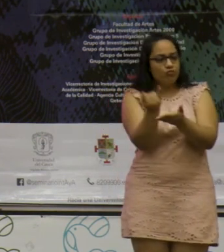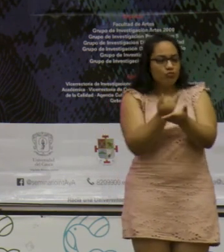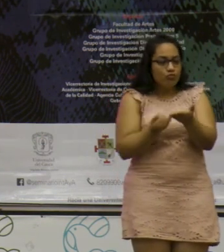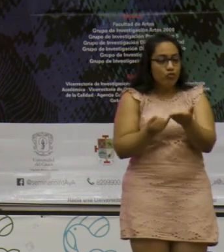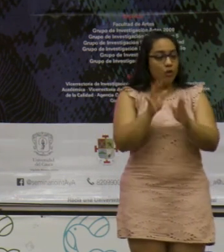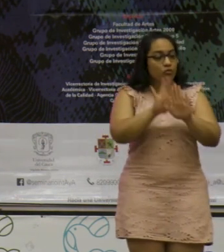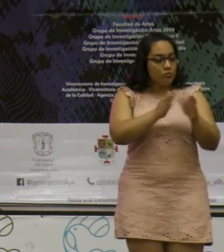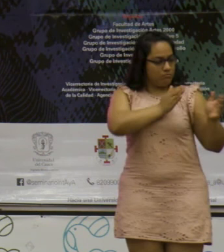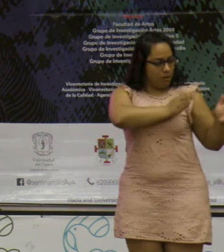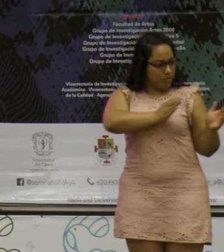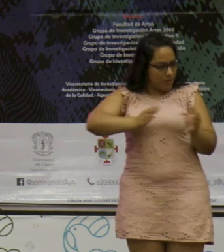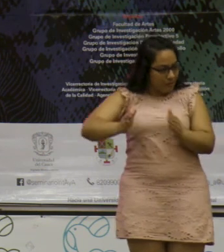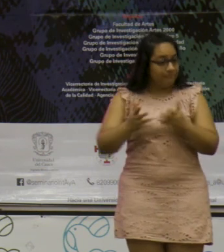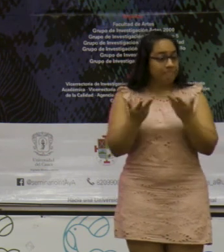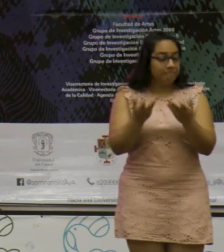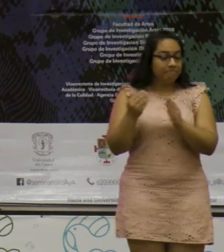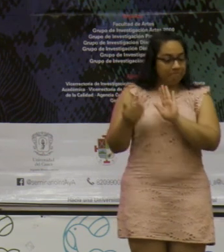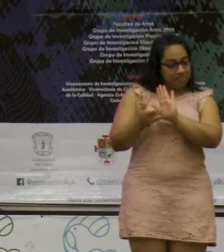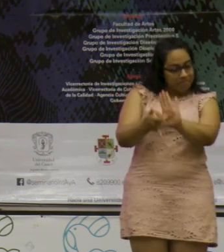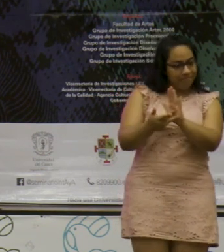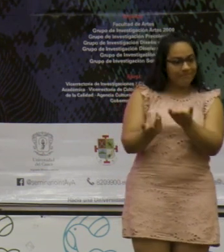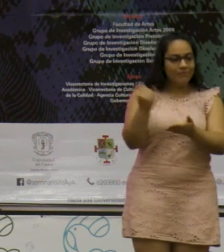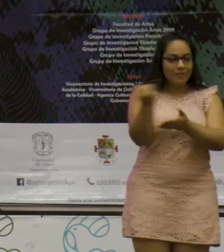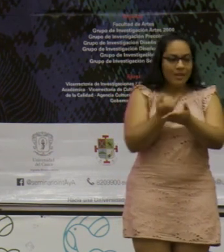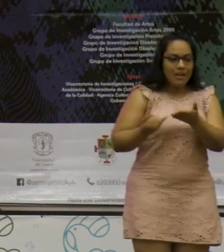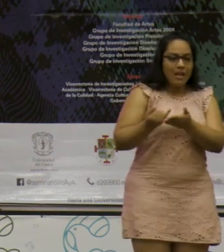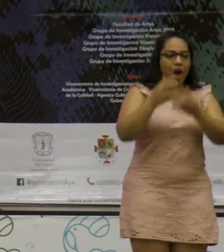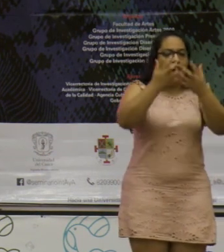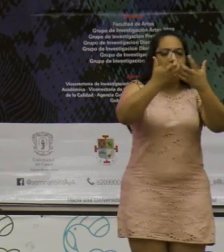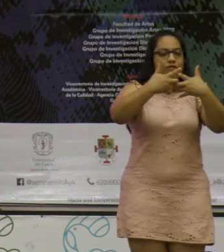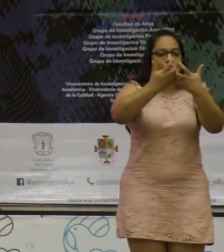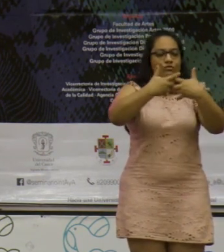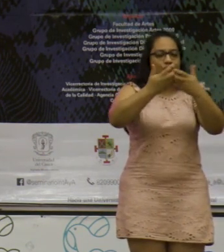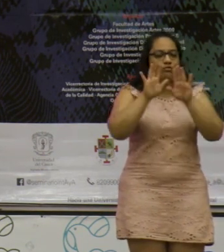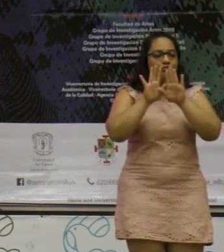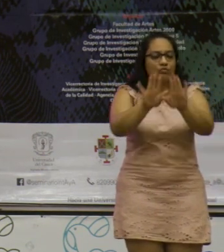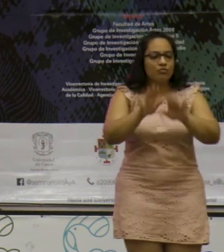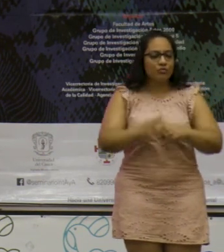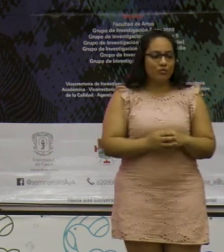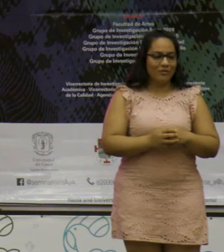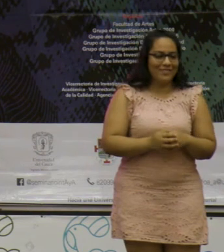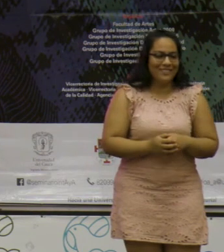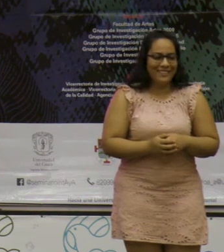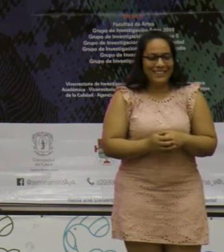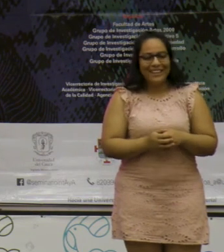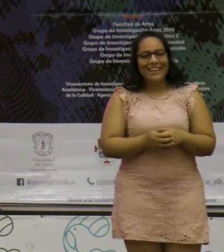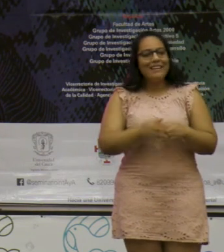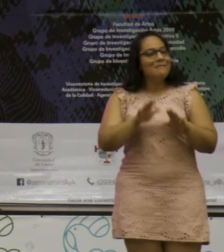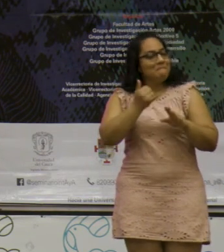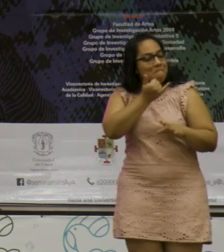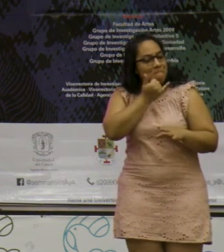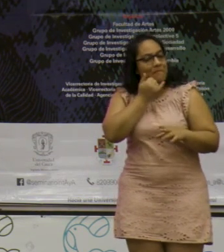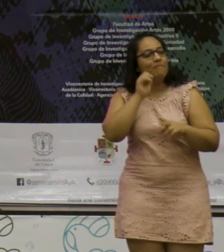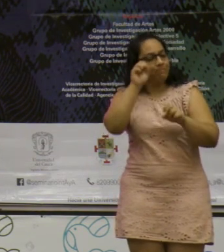sino una categoría. Esto que estamos tratando de decir, es decir, que la ilustración es más una función. Él no lo coloca en ese territorio ni ese plano, pero finalmente